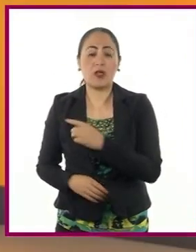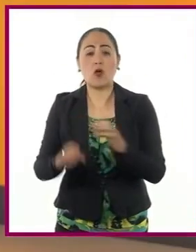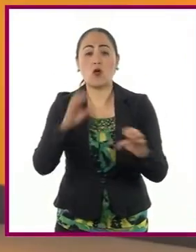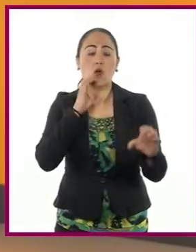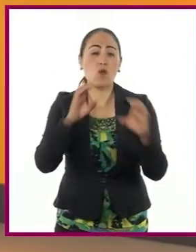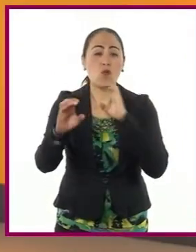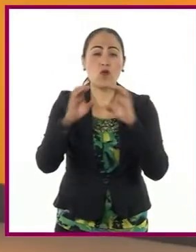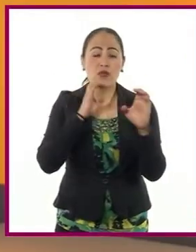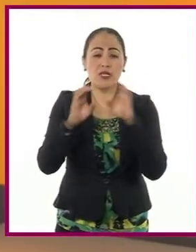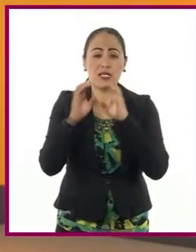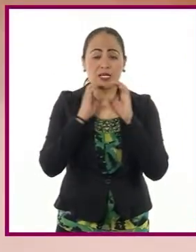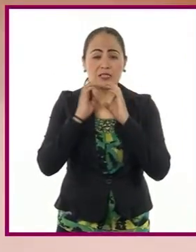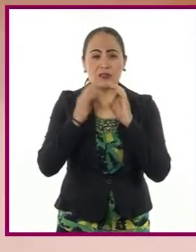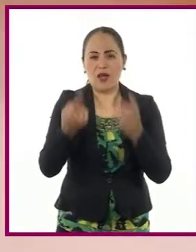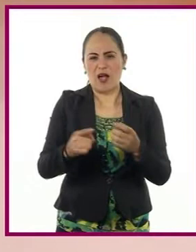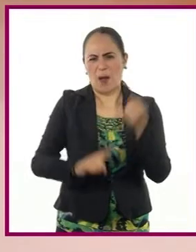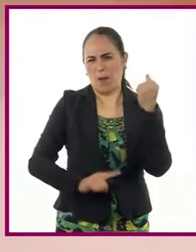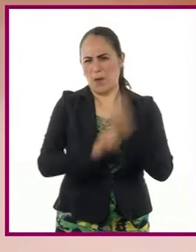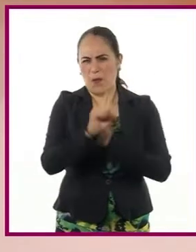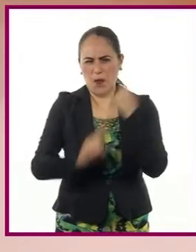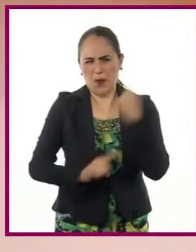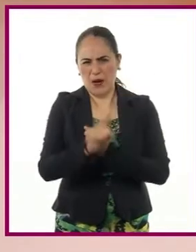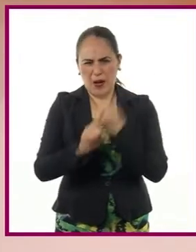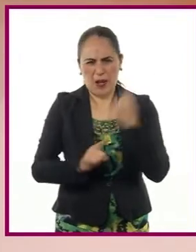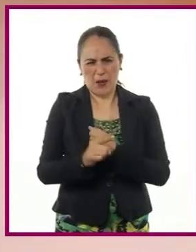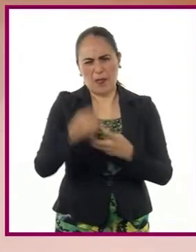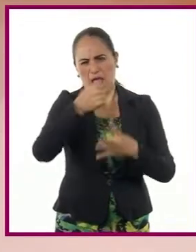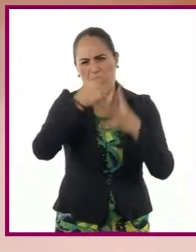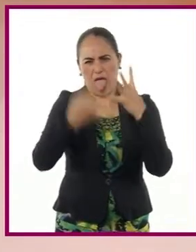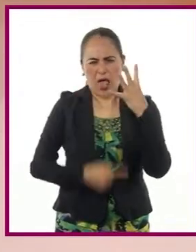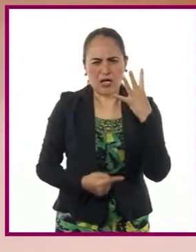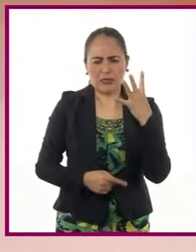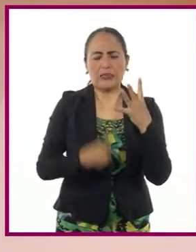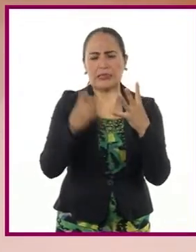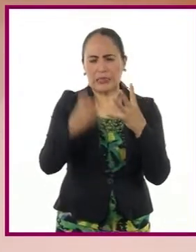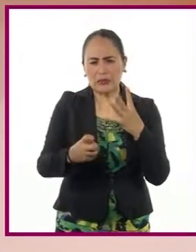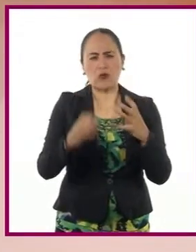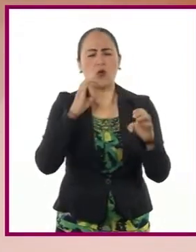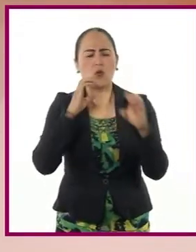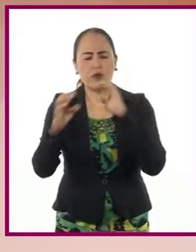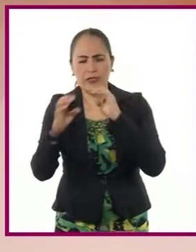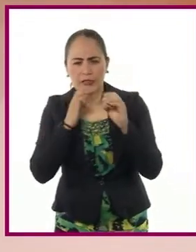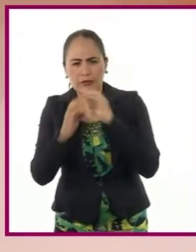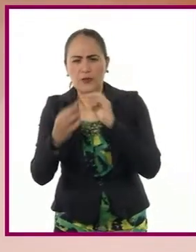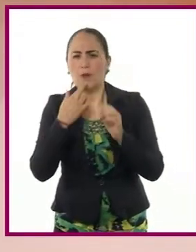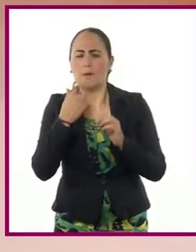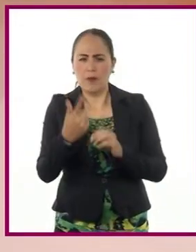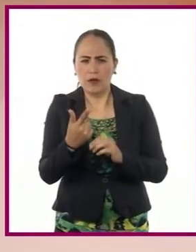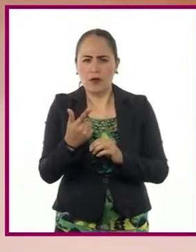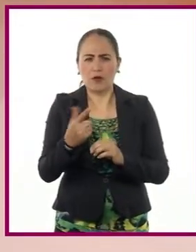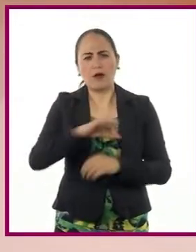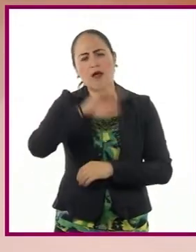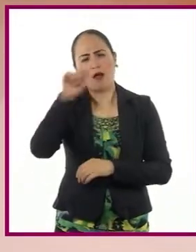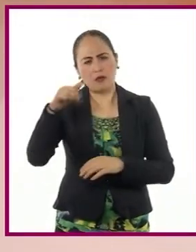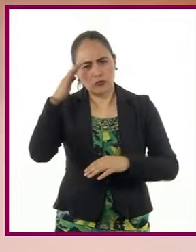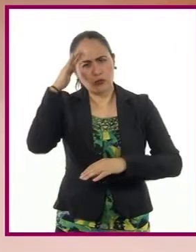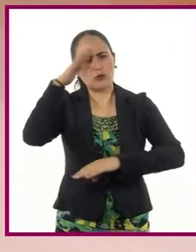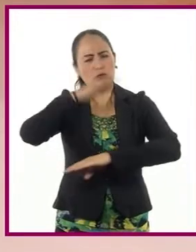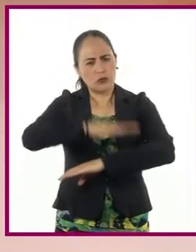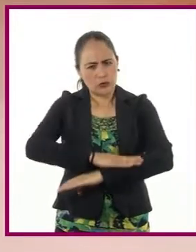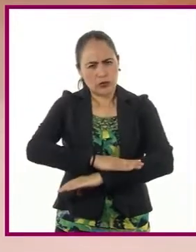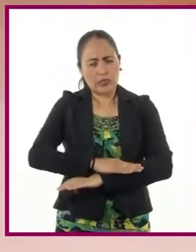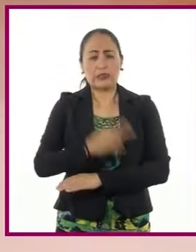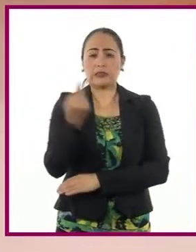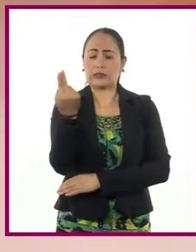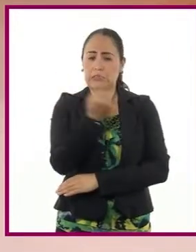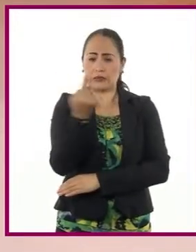fundamental en la solución del conflicto. No obstante, hay que trabajar en la solución buscando que las partes en el conflicto queden